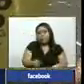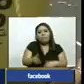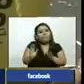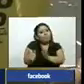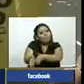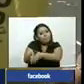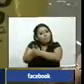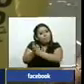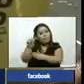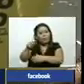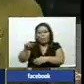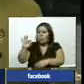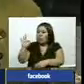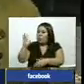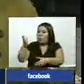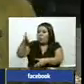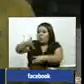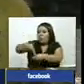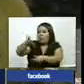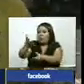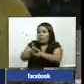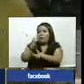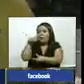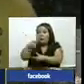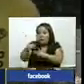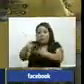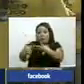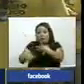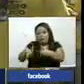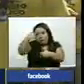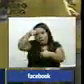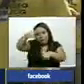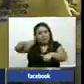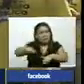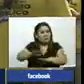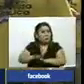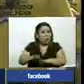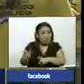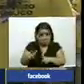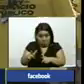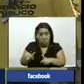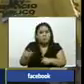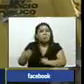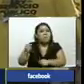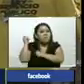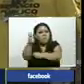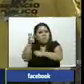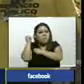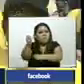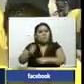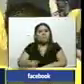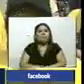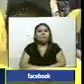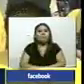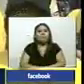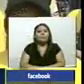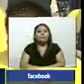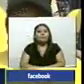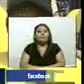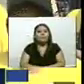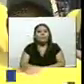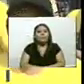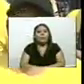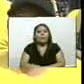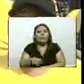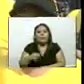se vaya a archivo porque de ser aprobada esta ley están listos para ir a una huelga.